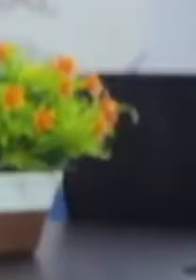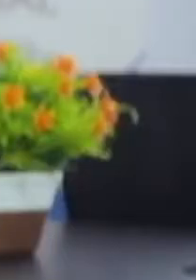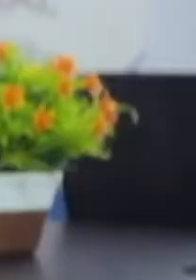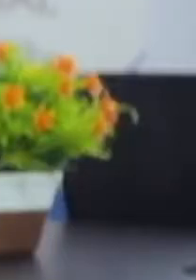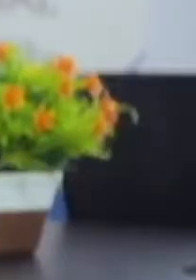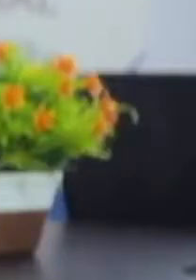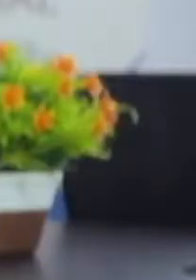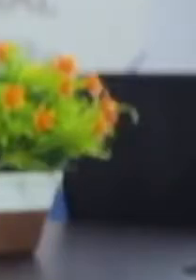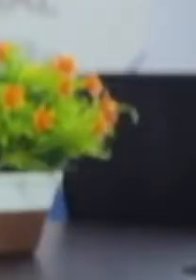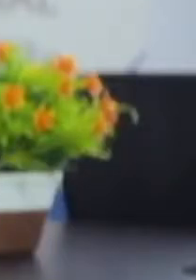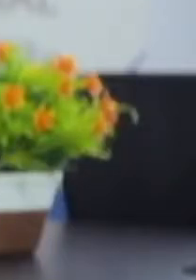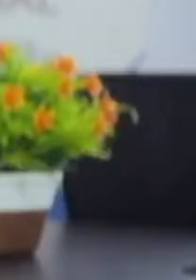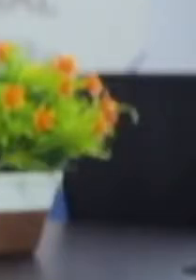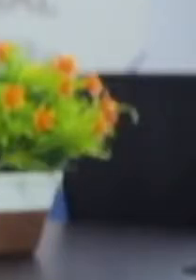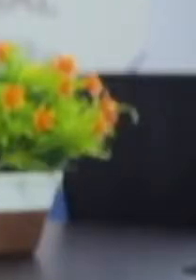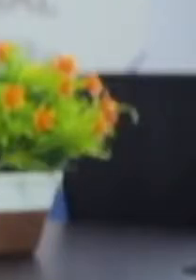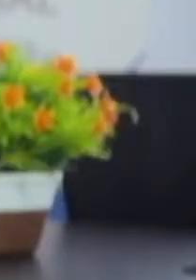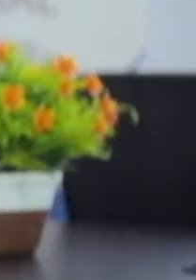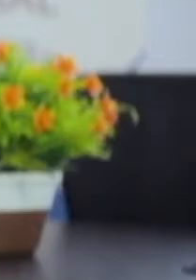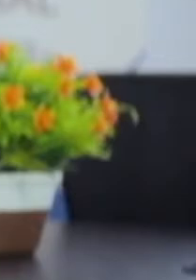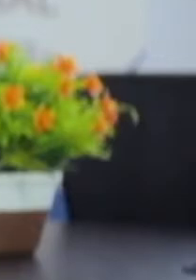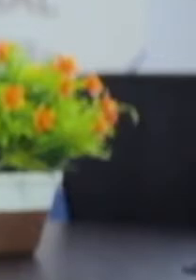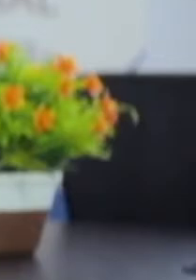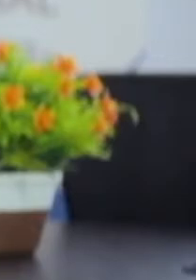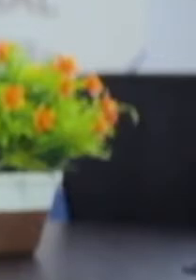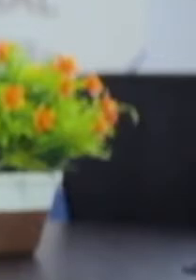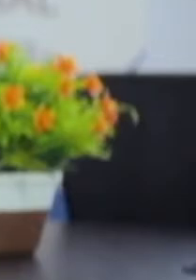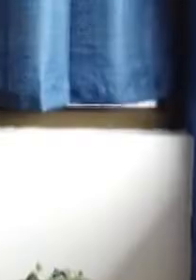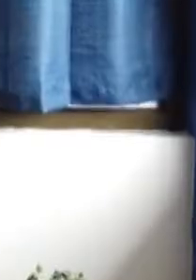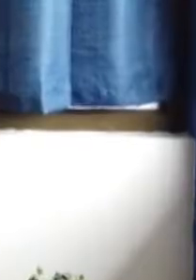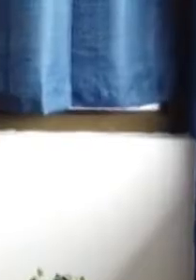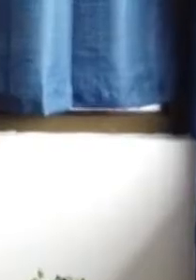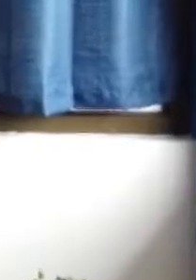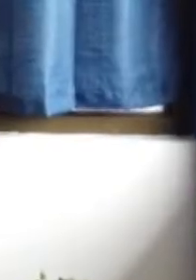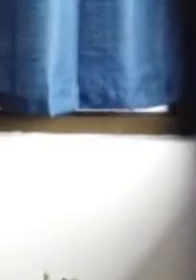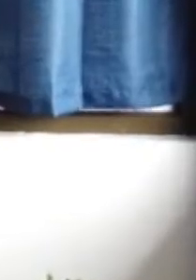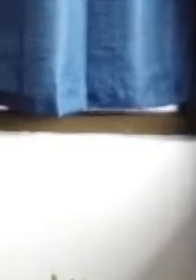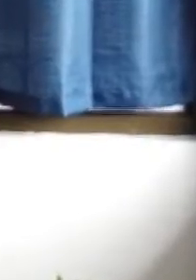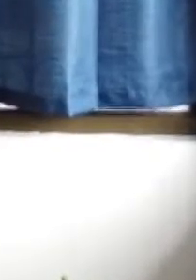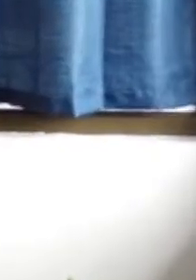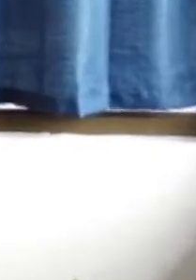como todos los servicios que brindan el inah son totalmente gratuitos para el cliente